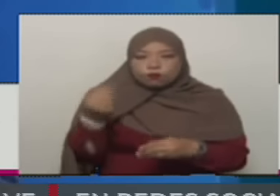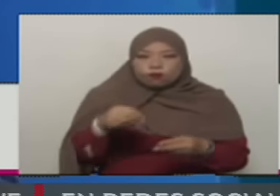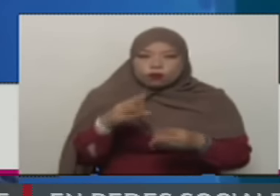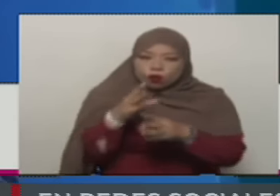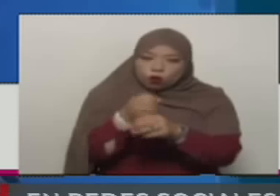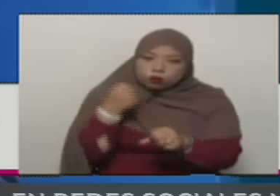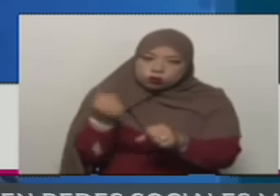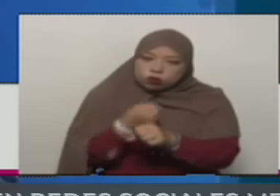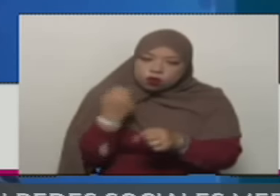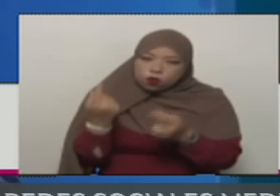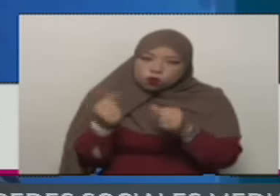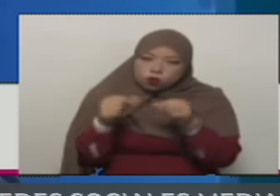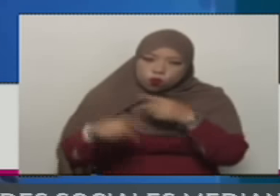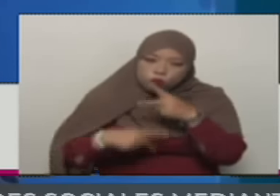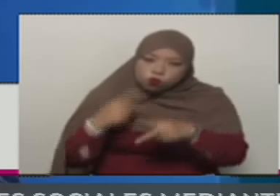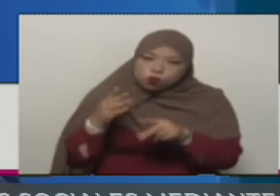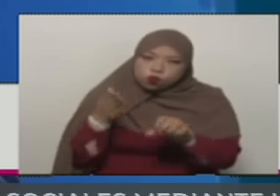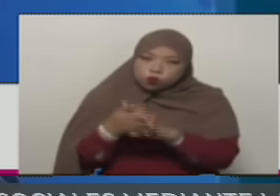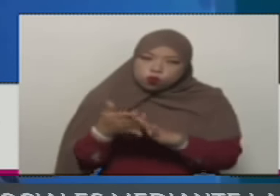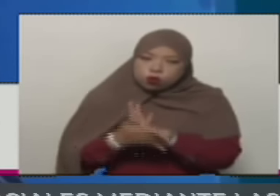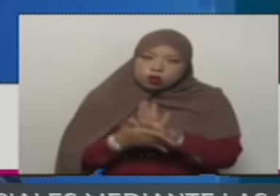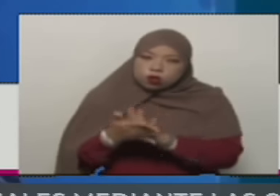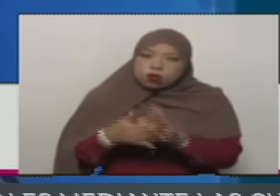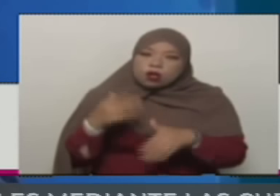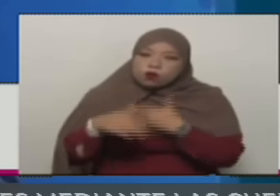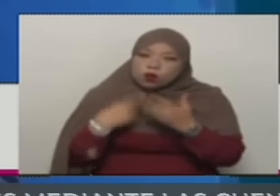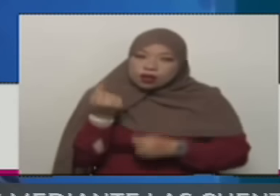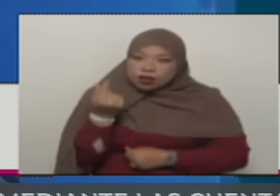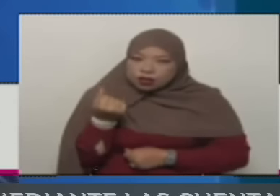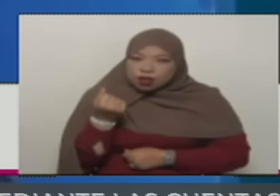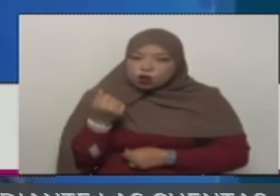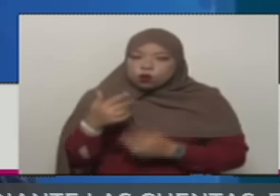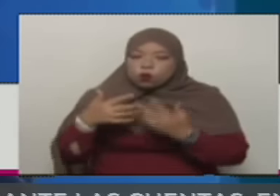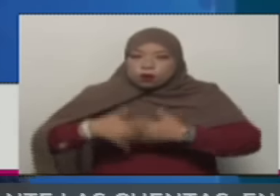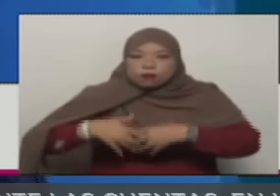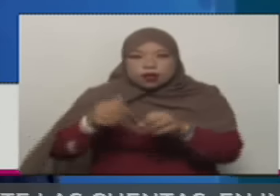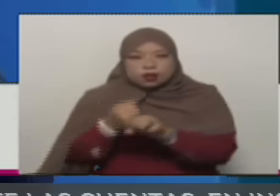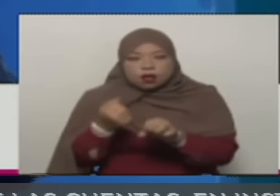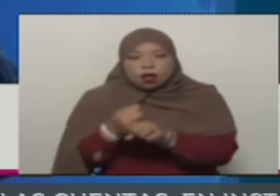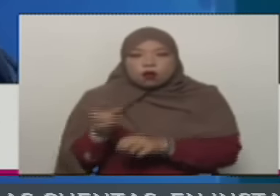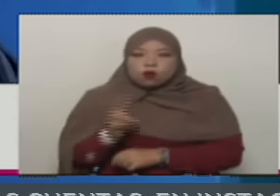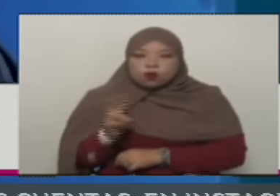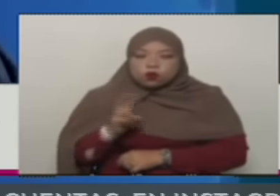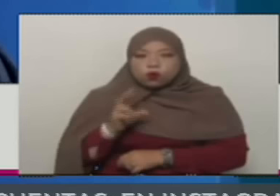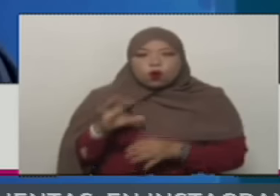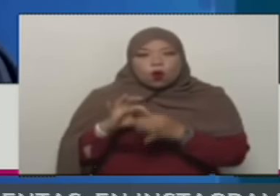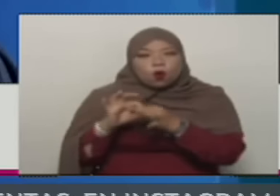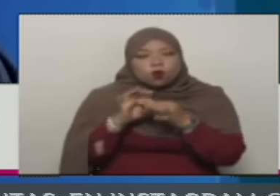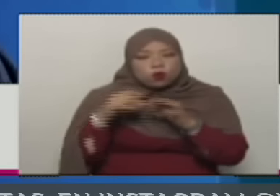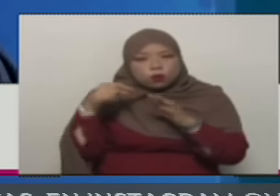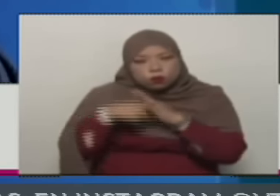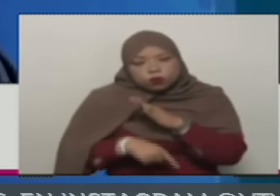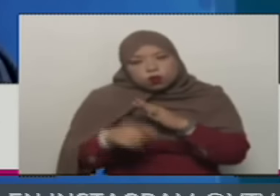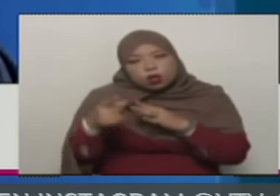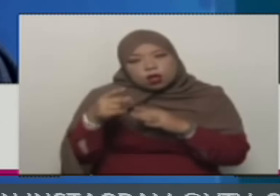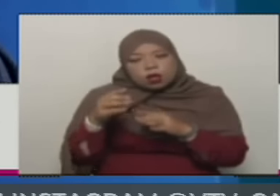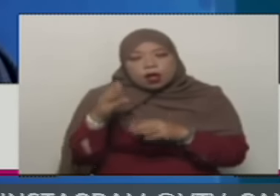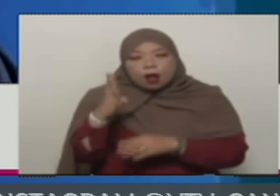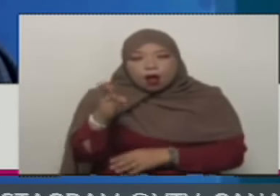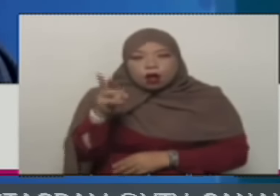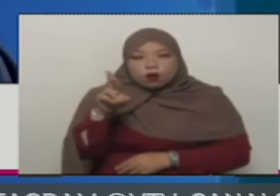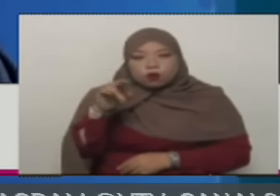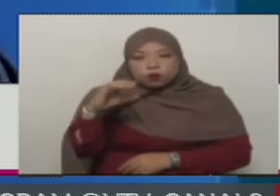consolidemos nuestra economía productiva, nuestra generación de riqueza, y nos aliemos profundamente con los BRICS,